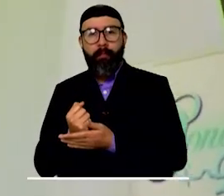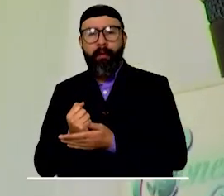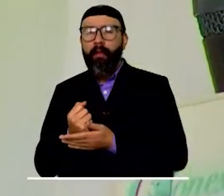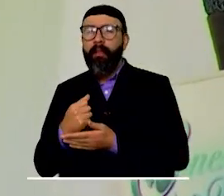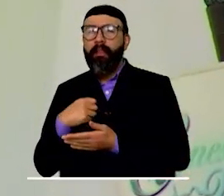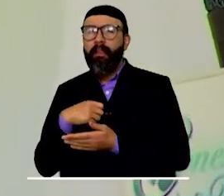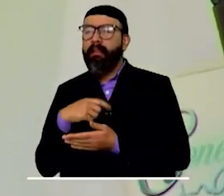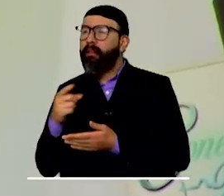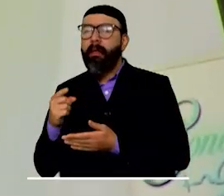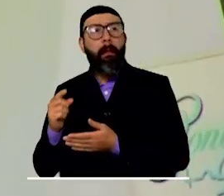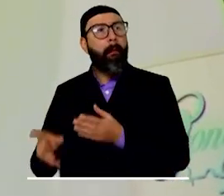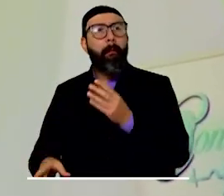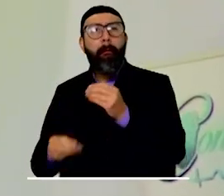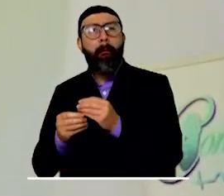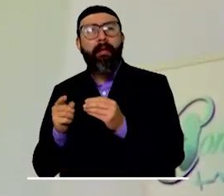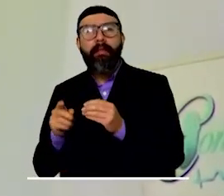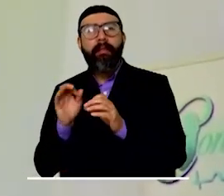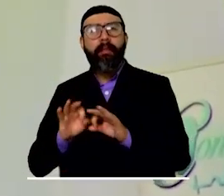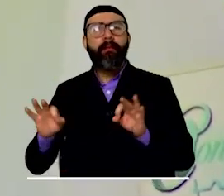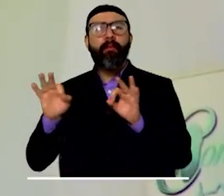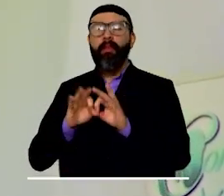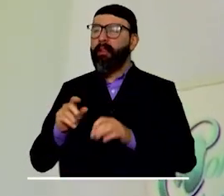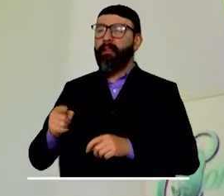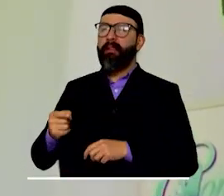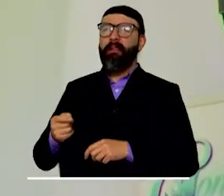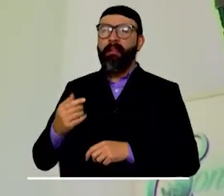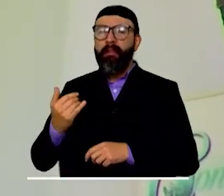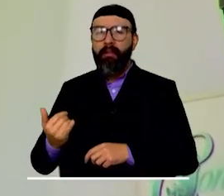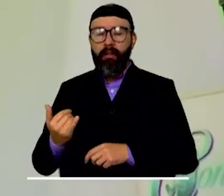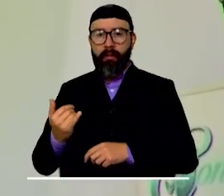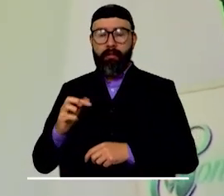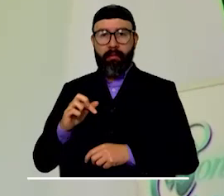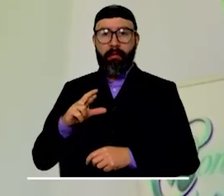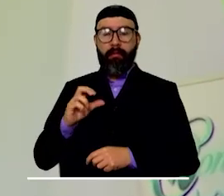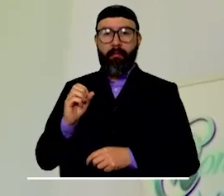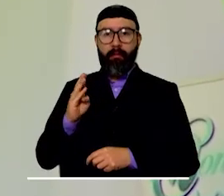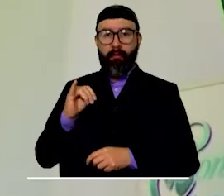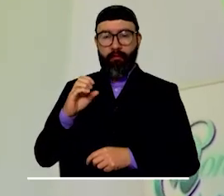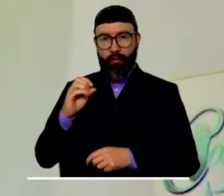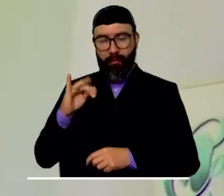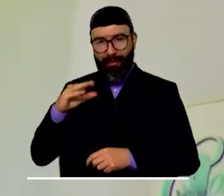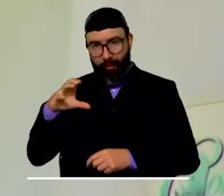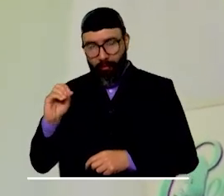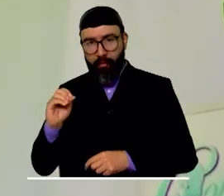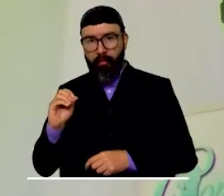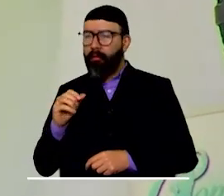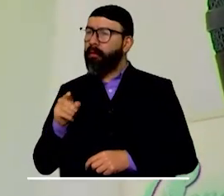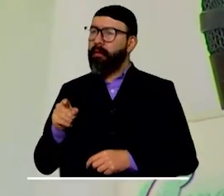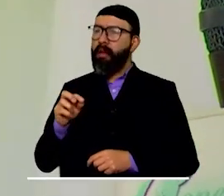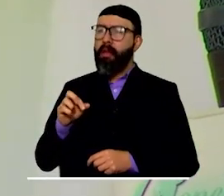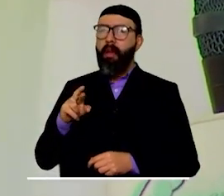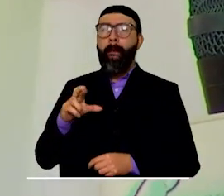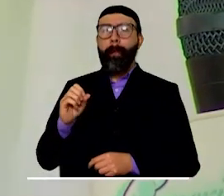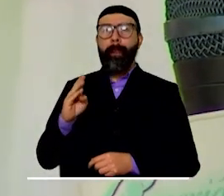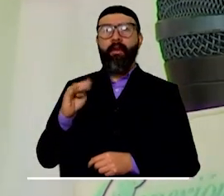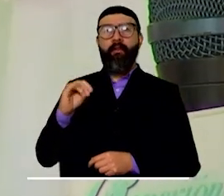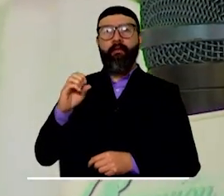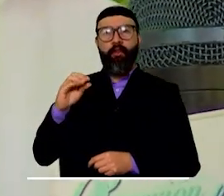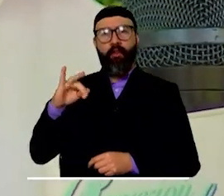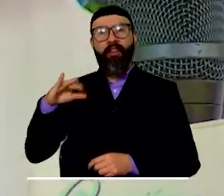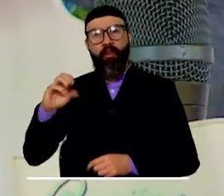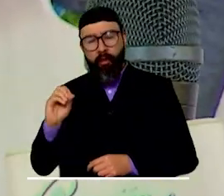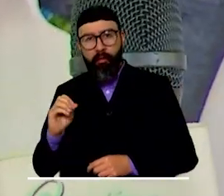un complemento importante, que son los probióticos. Y los probióticos, que es